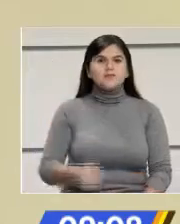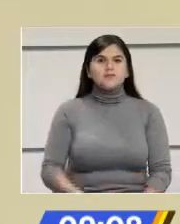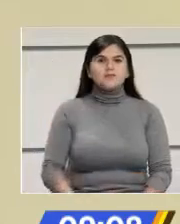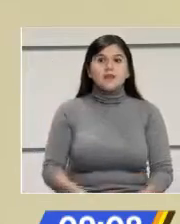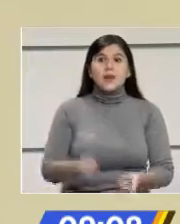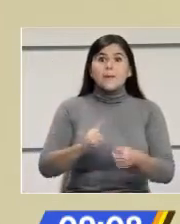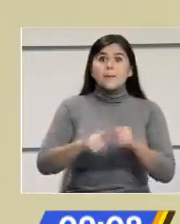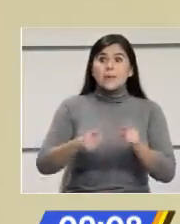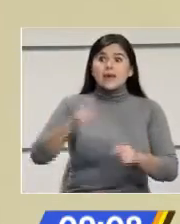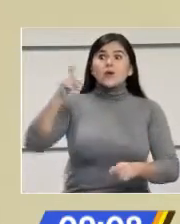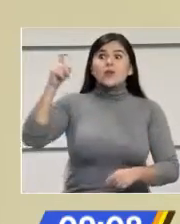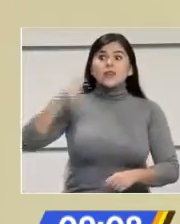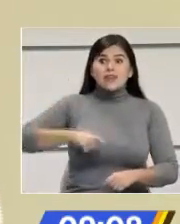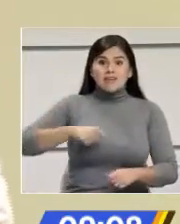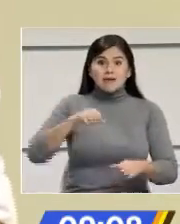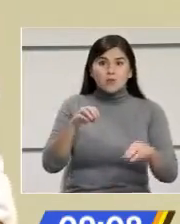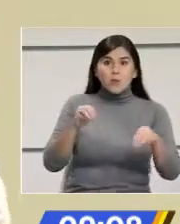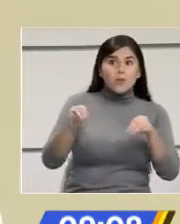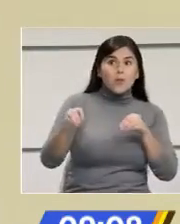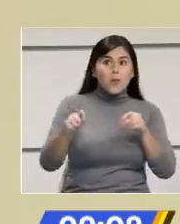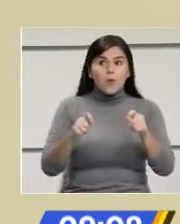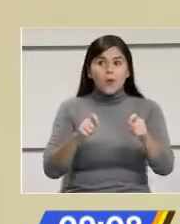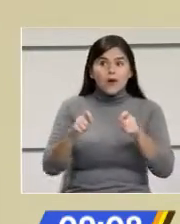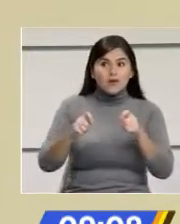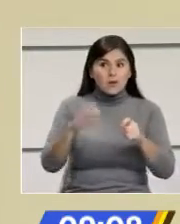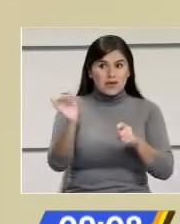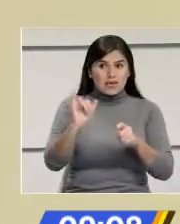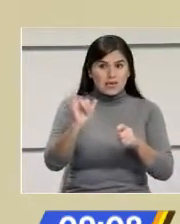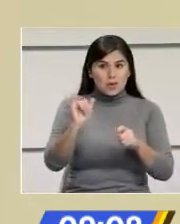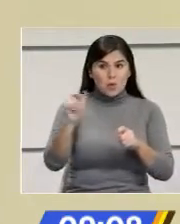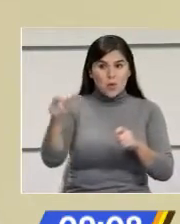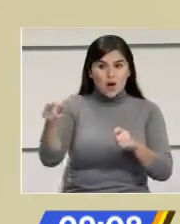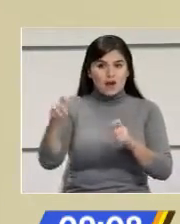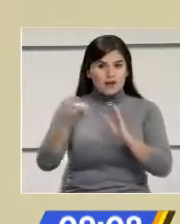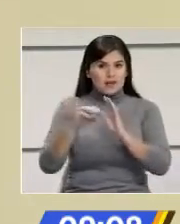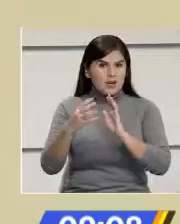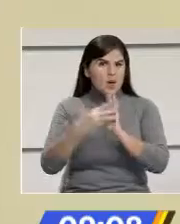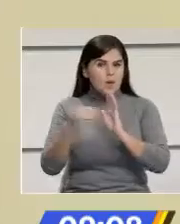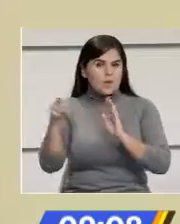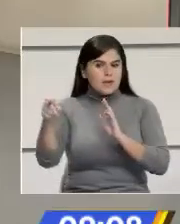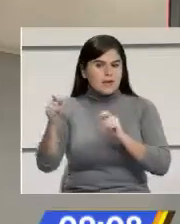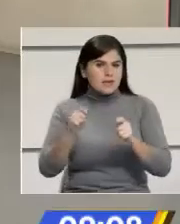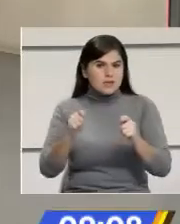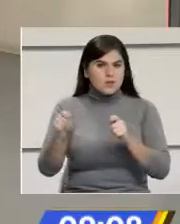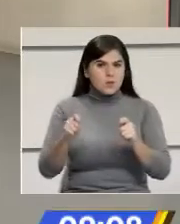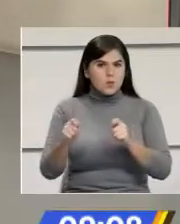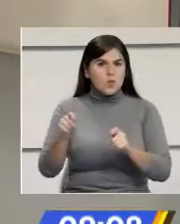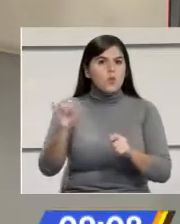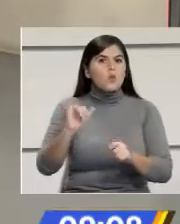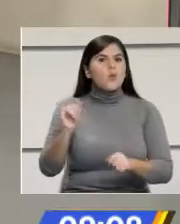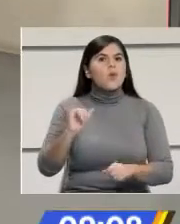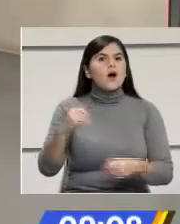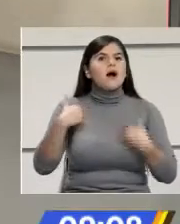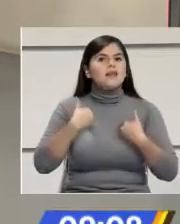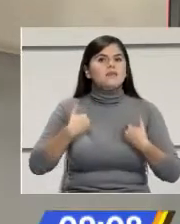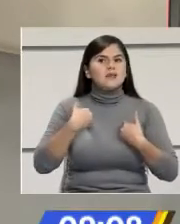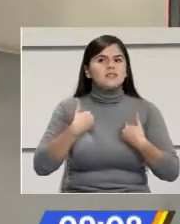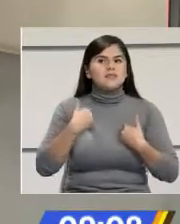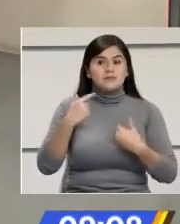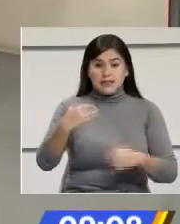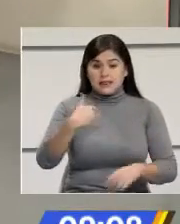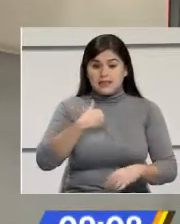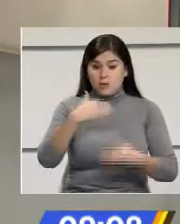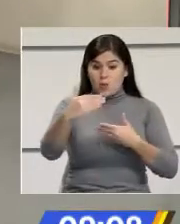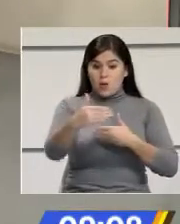sí, nos va a tocar movernos como esos animales. Oh, okay, qué bueno. Entonces, vamos a, para eso tenemos la cajita mágica hoy acá, ¿verdad? Esa es la cajita mágica. Esa es la mágica. Cajita